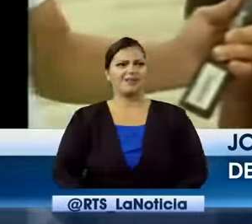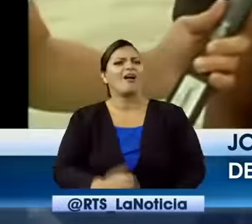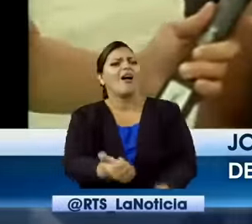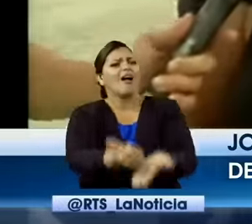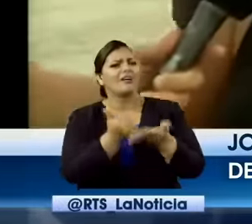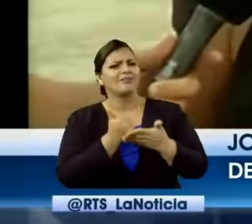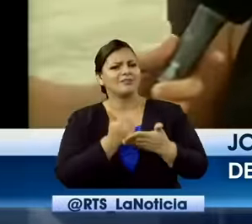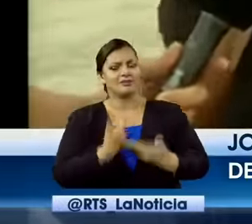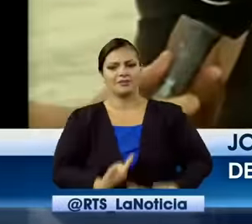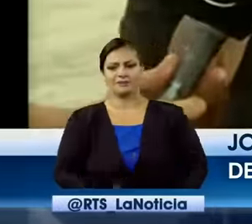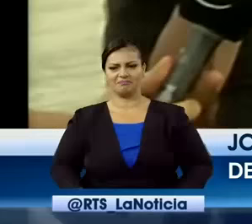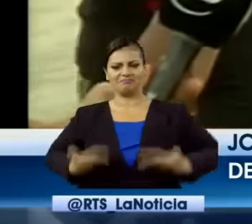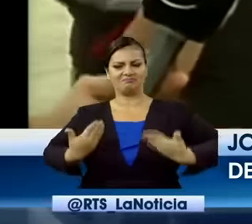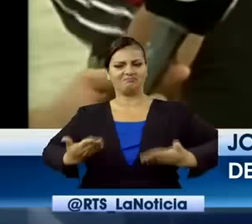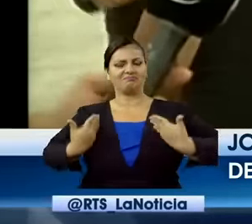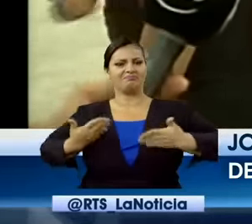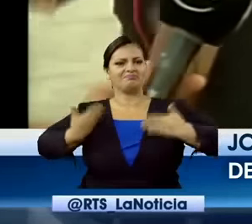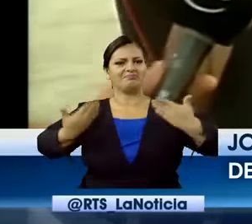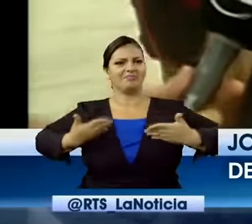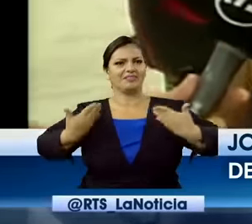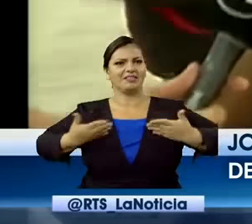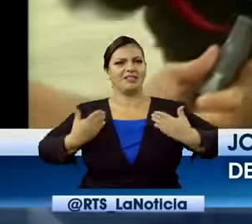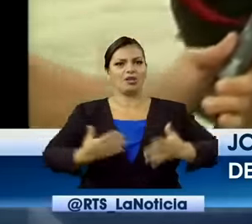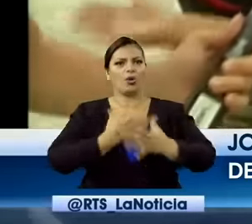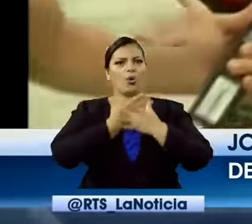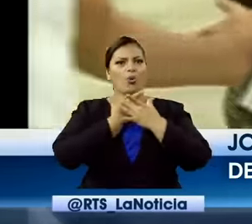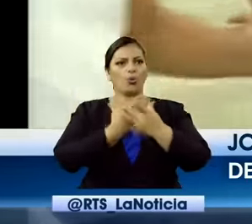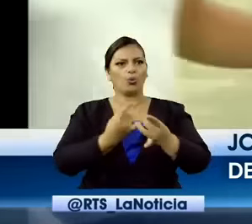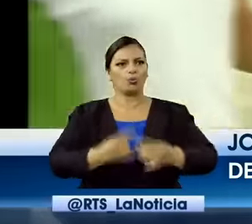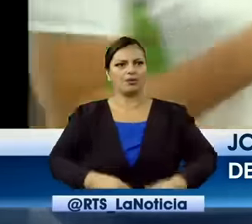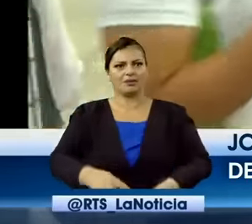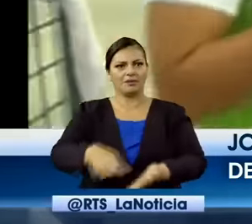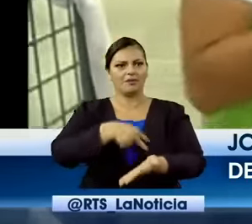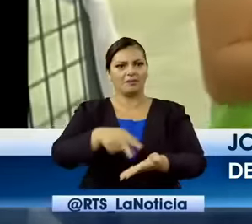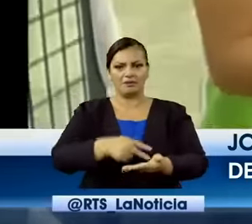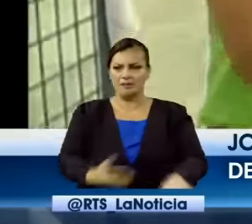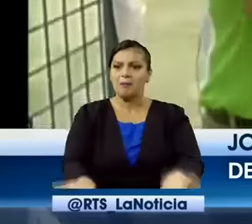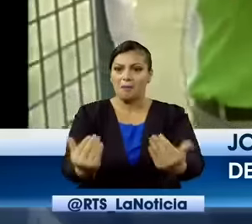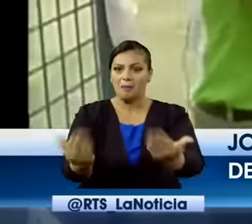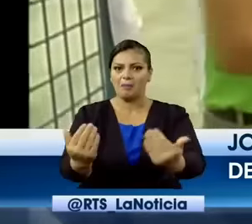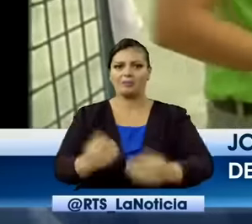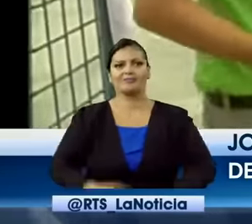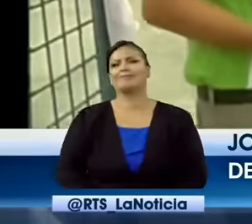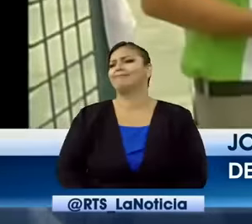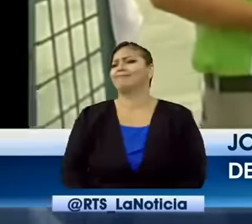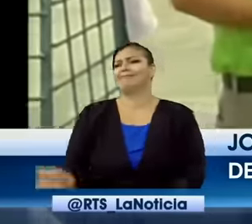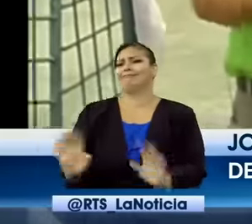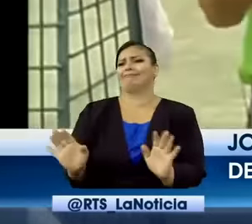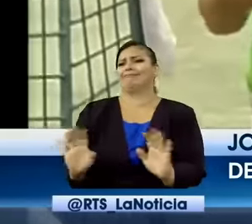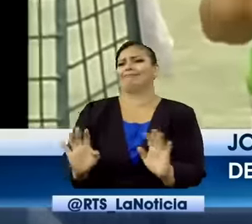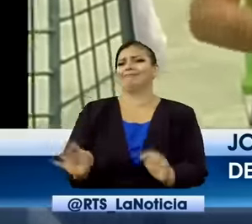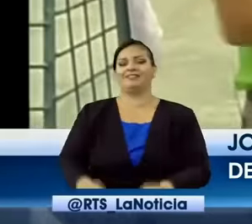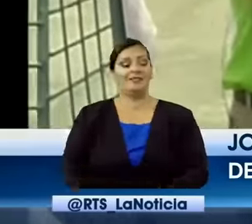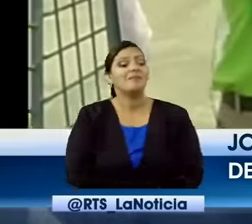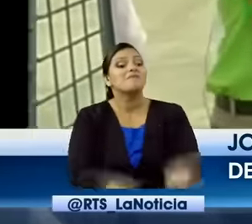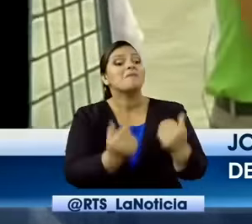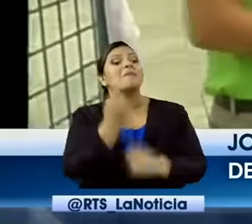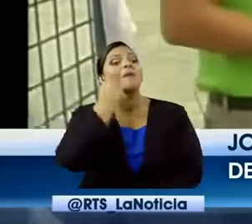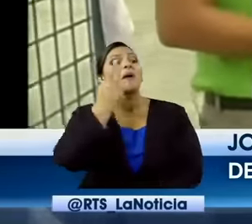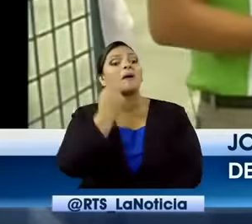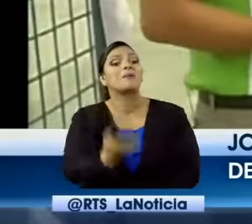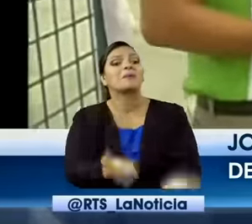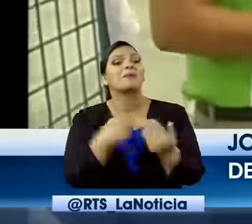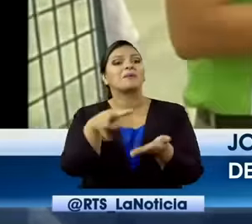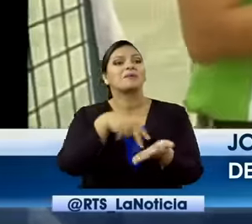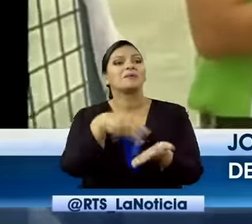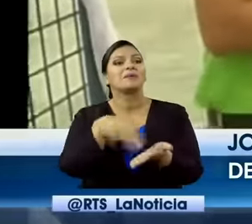nos anima a todo, porque nos gusta. ¡Baile! ¿Qué estoy entrevistando? No, no, baile. ¡Baile, baile, baile, baile!